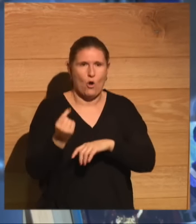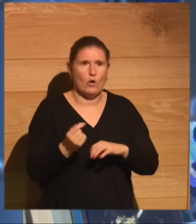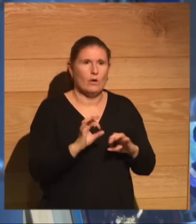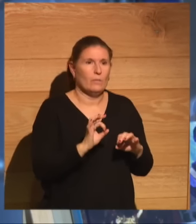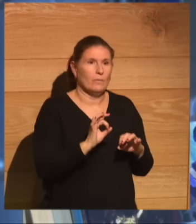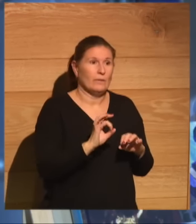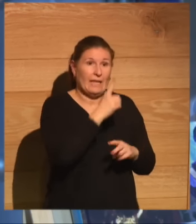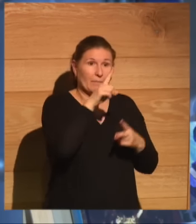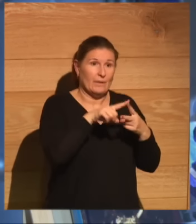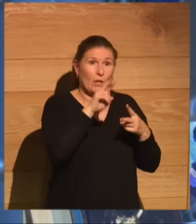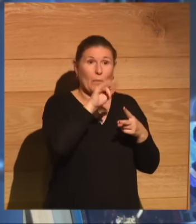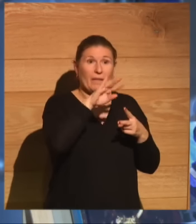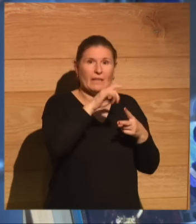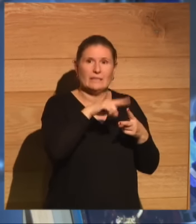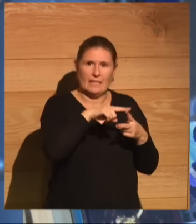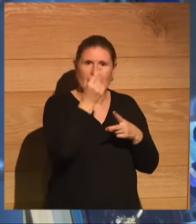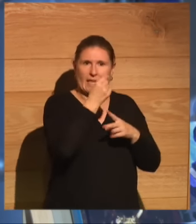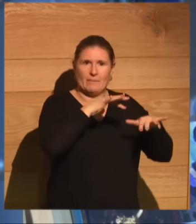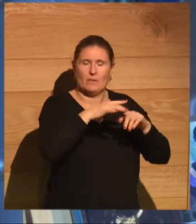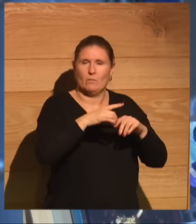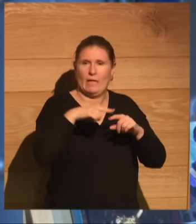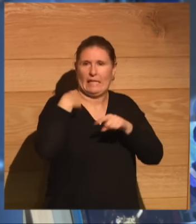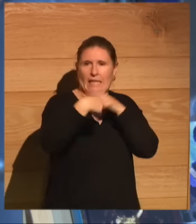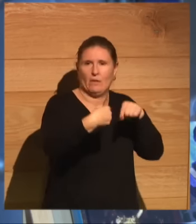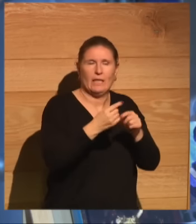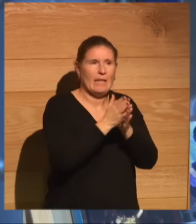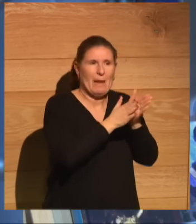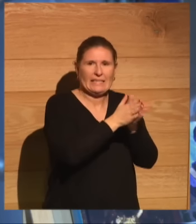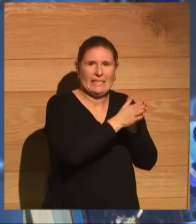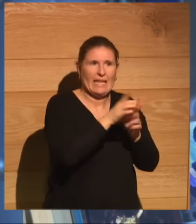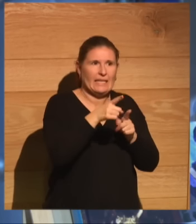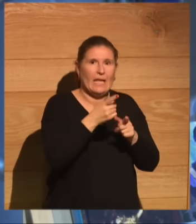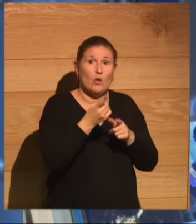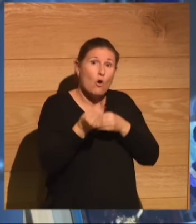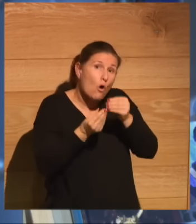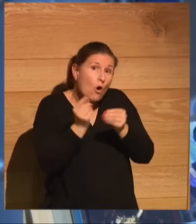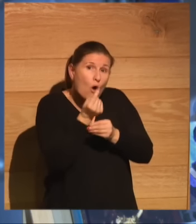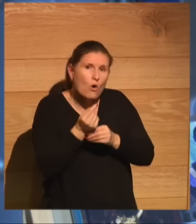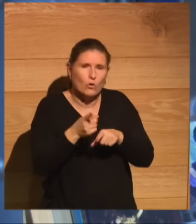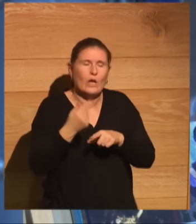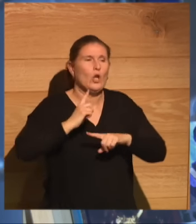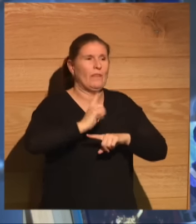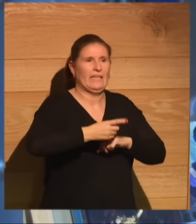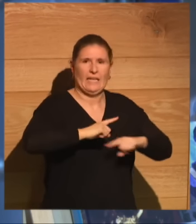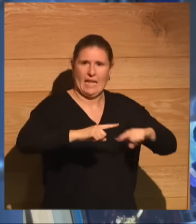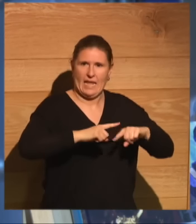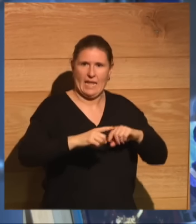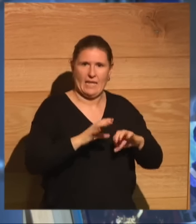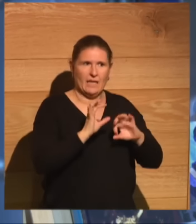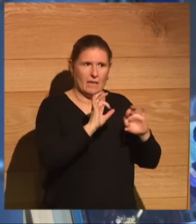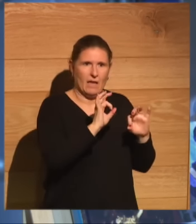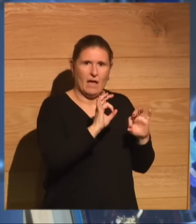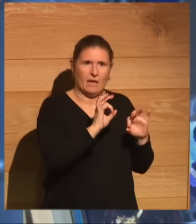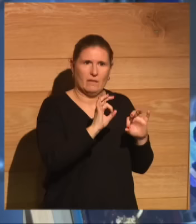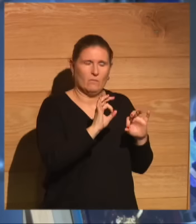animación tradicional, es plastilina y no lo anima él. Él lo dirige. De hecho, hay una animación muy meritoria,